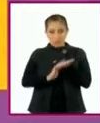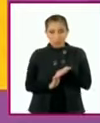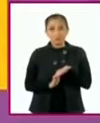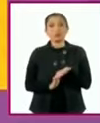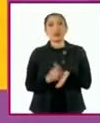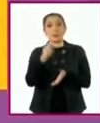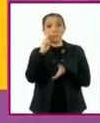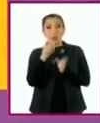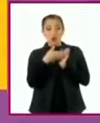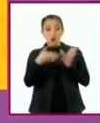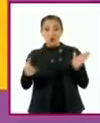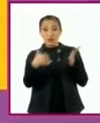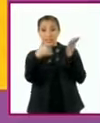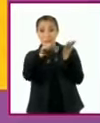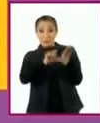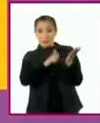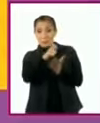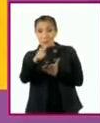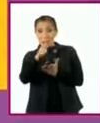Considerando el plazo de la compra,